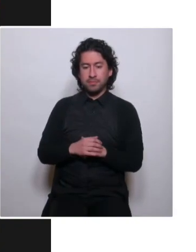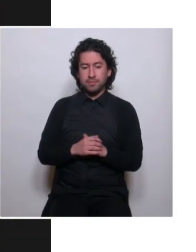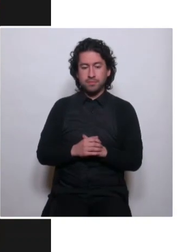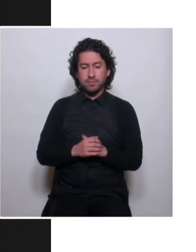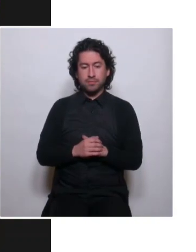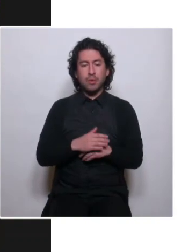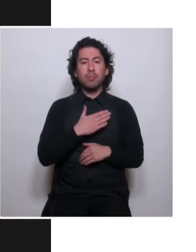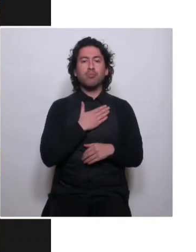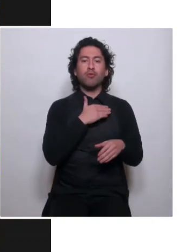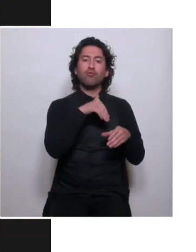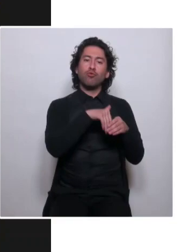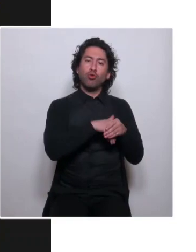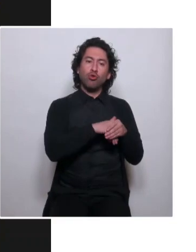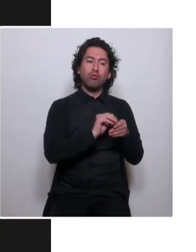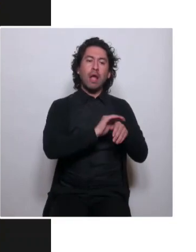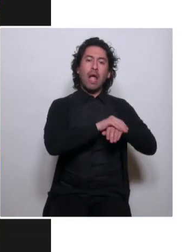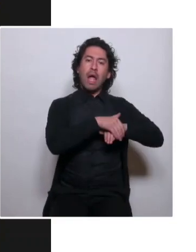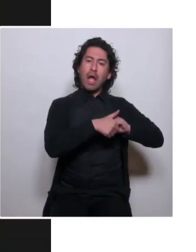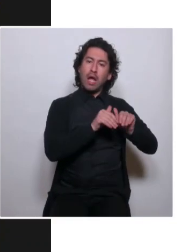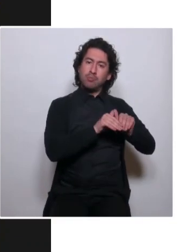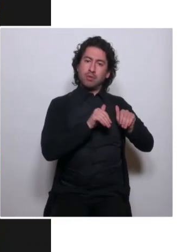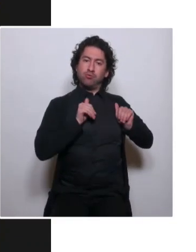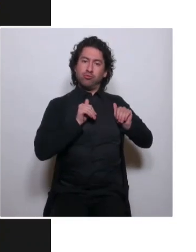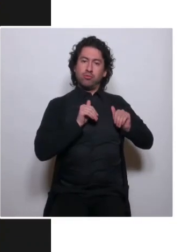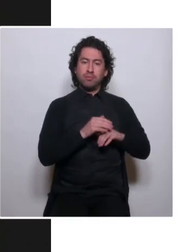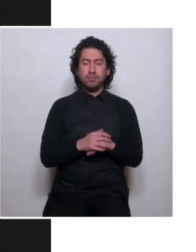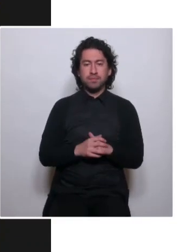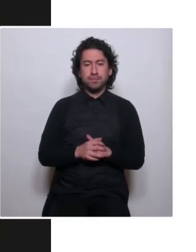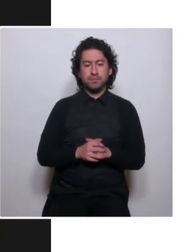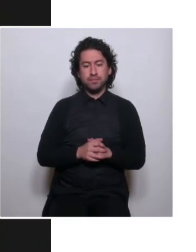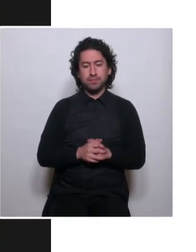Mi voto es abstención.